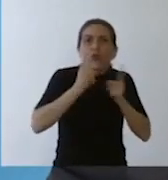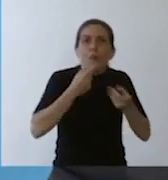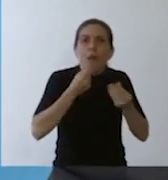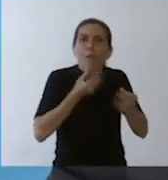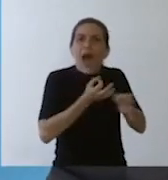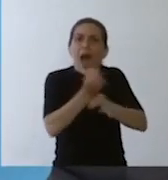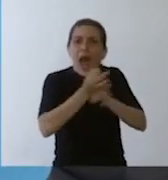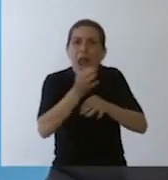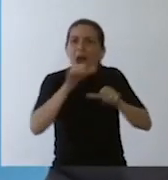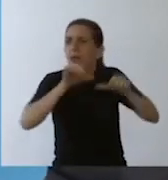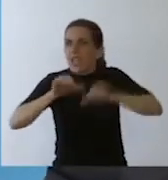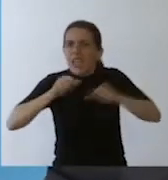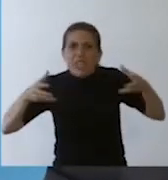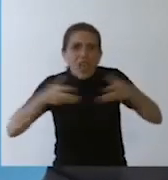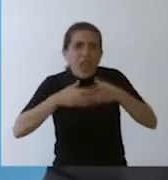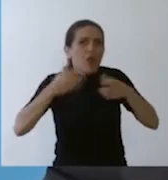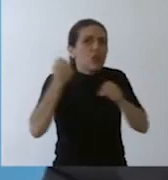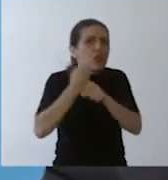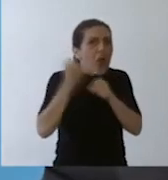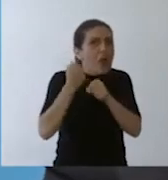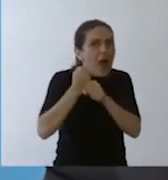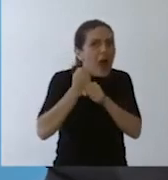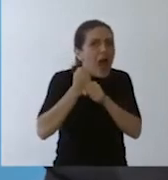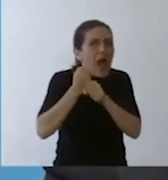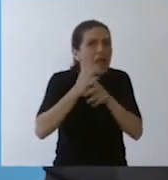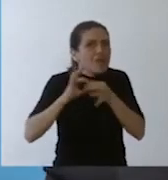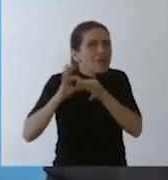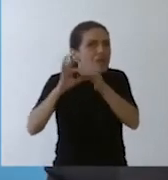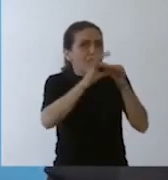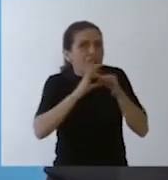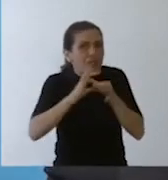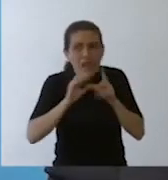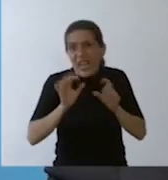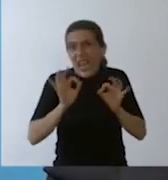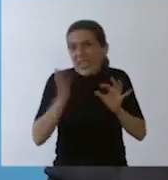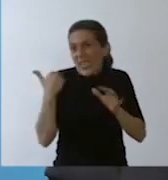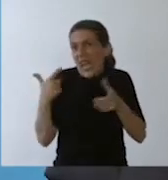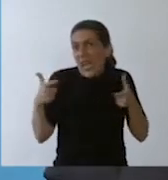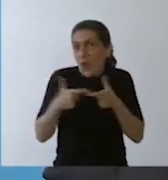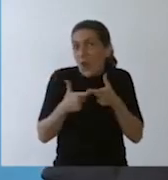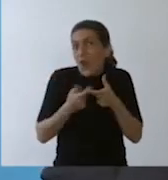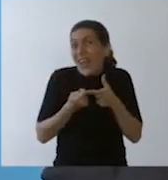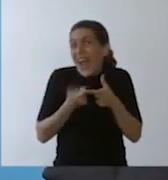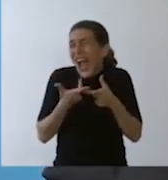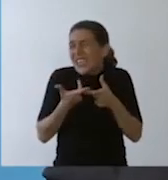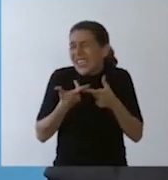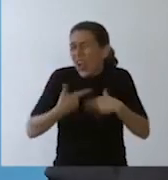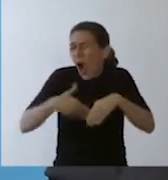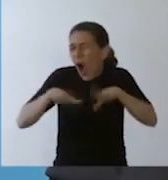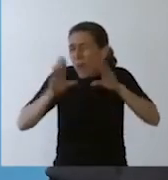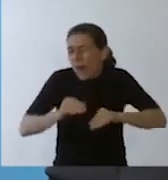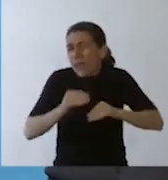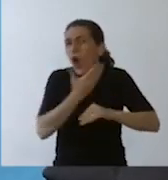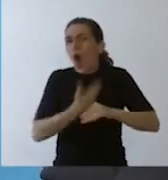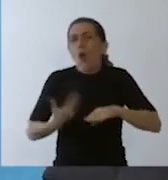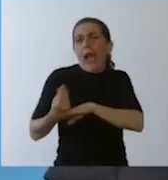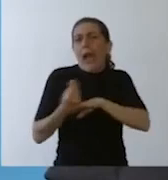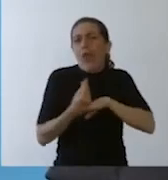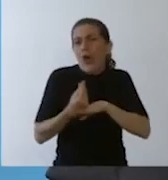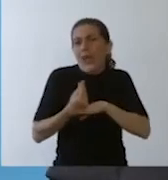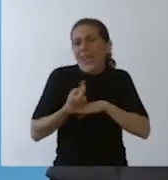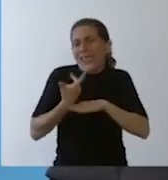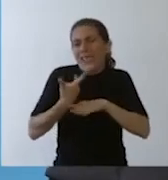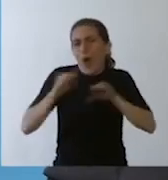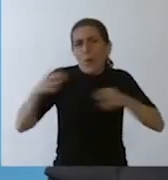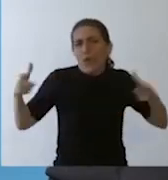social, científica y trabajar en red. Recién en la reunión estaban casi todos los gobernadores también escuchando lo que veníamos hablando. Es